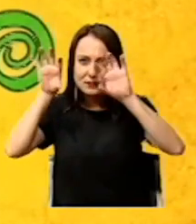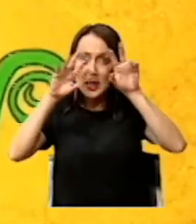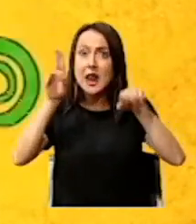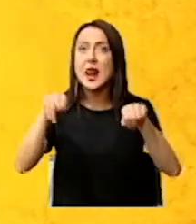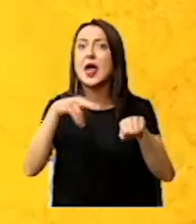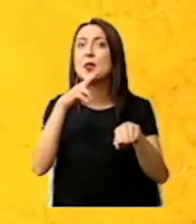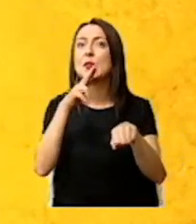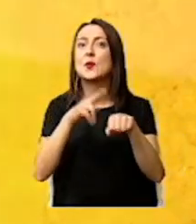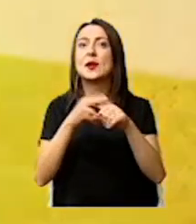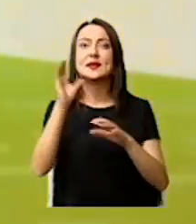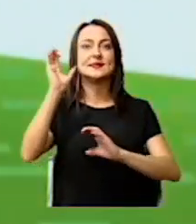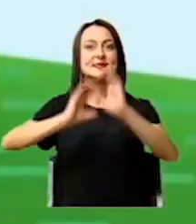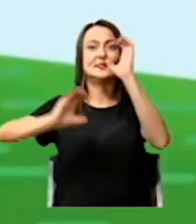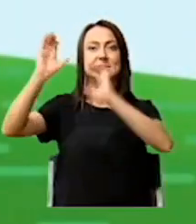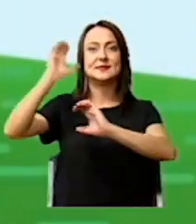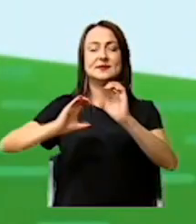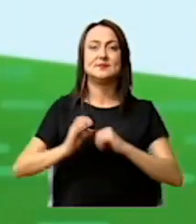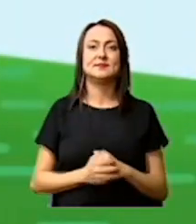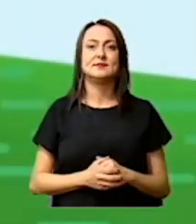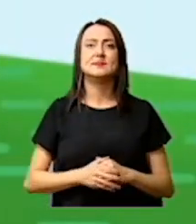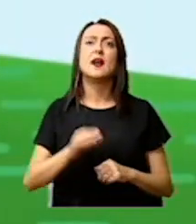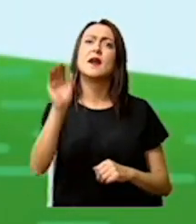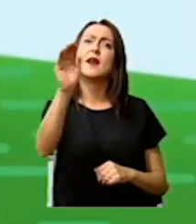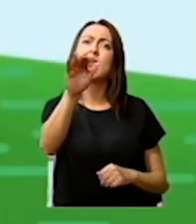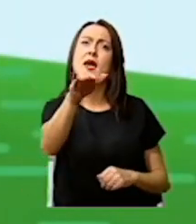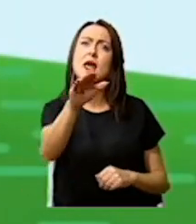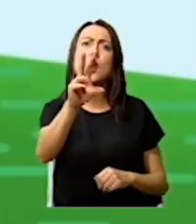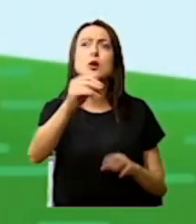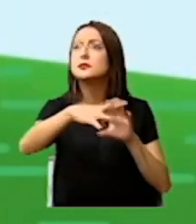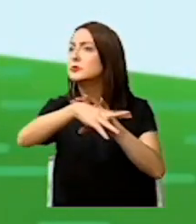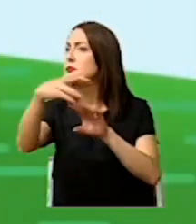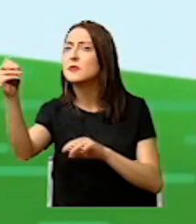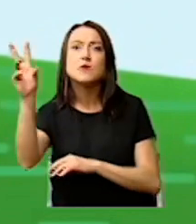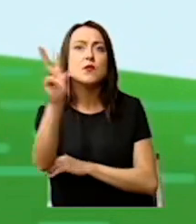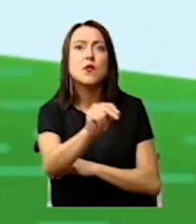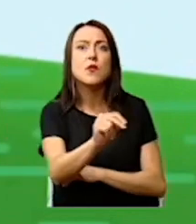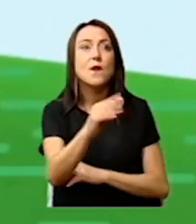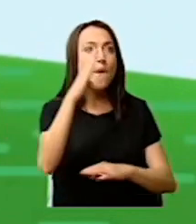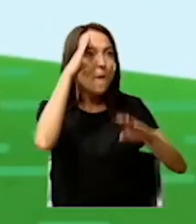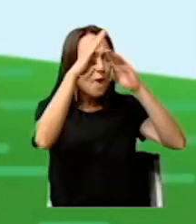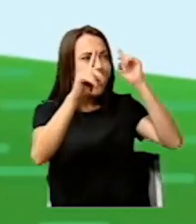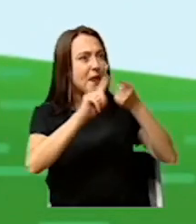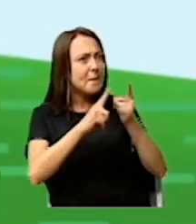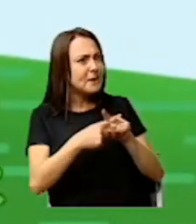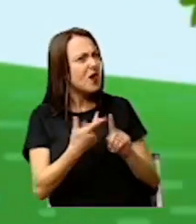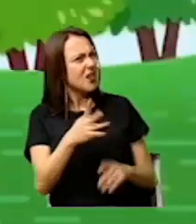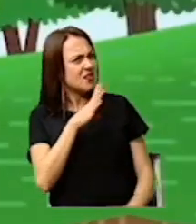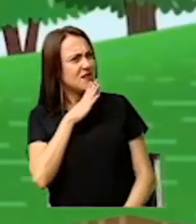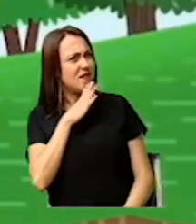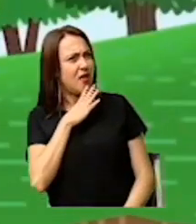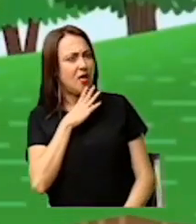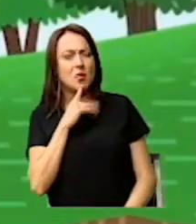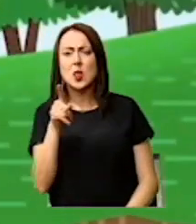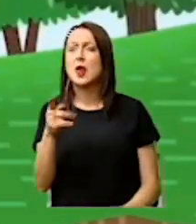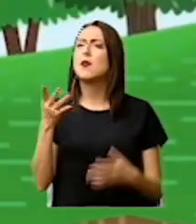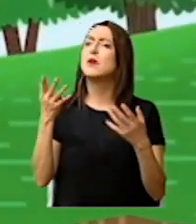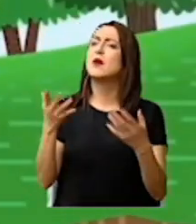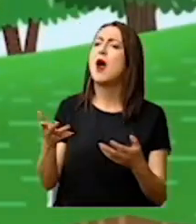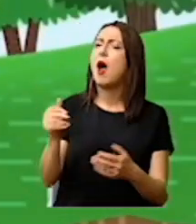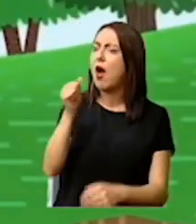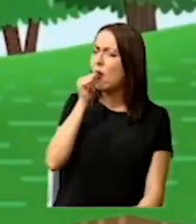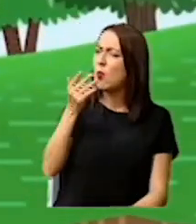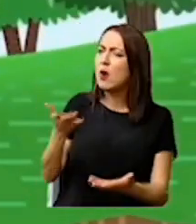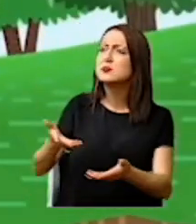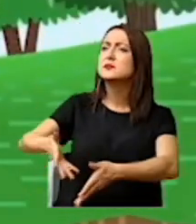y las naturales ciencias. ¡Ey! ¡No te lo lleves! Hola, amigo. ¿Mm? ¿A quién le hablas? A la pesada del agua. Se